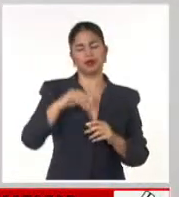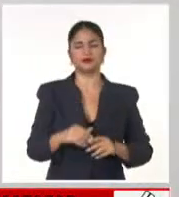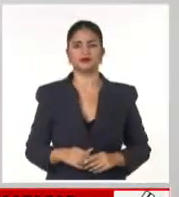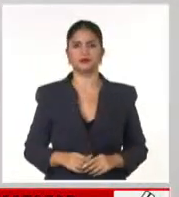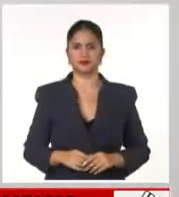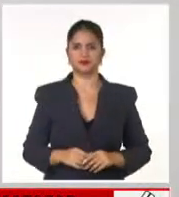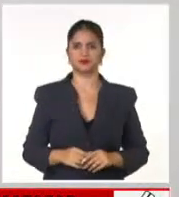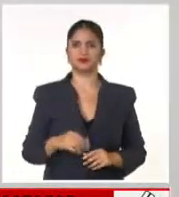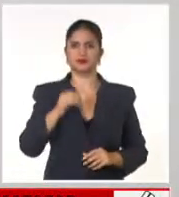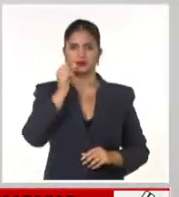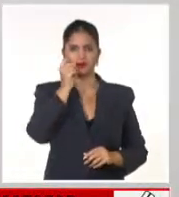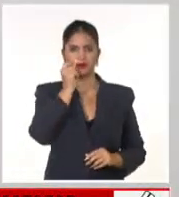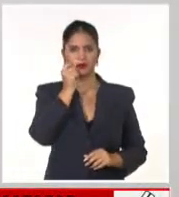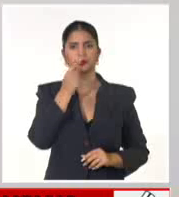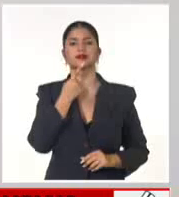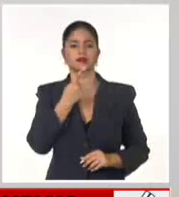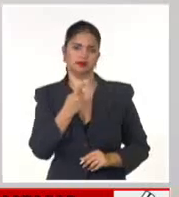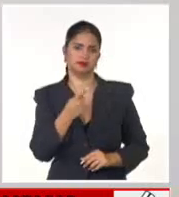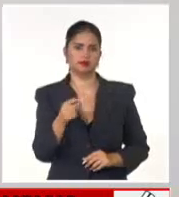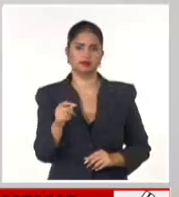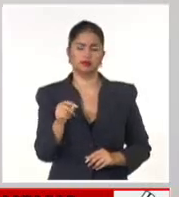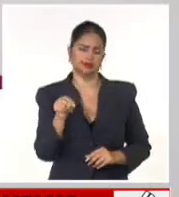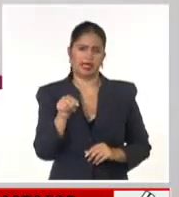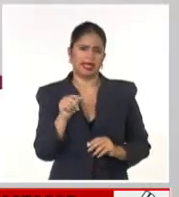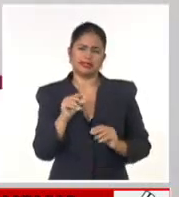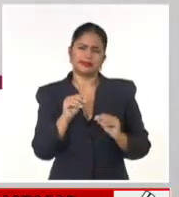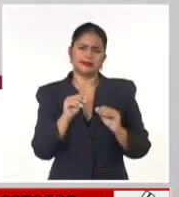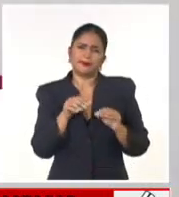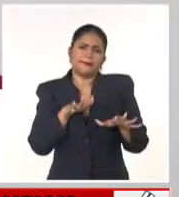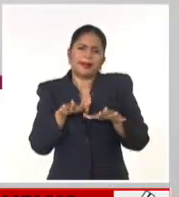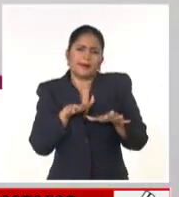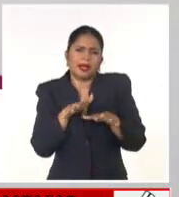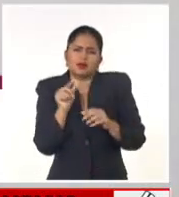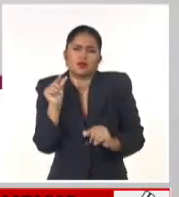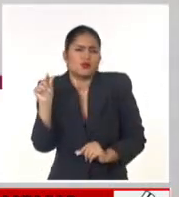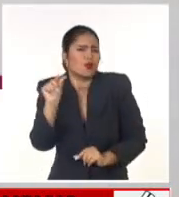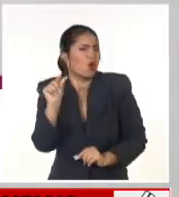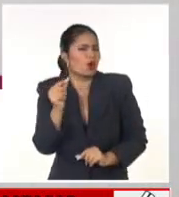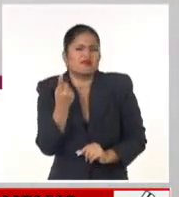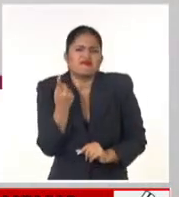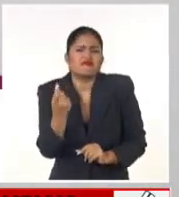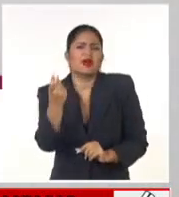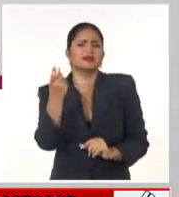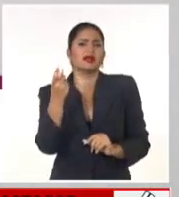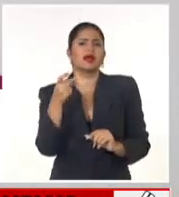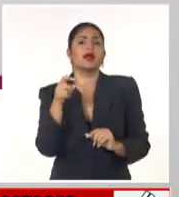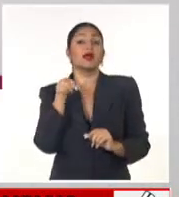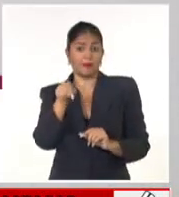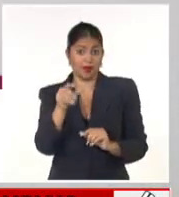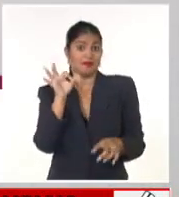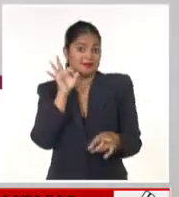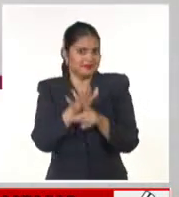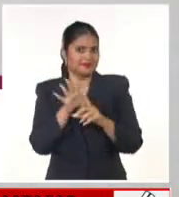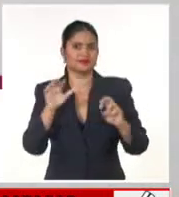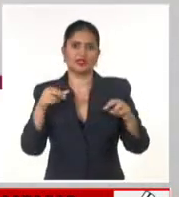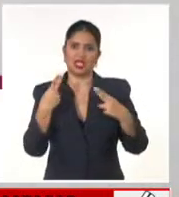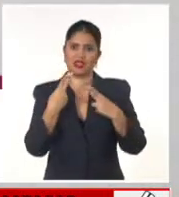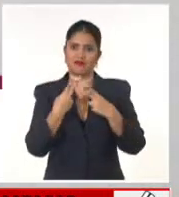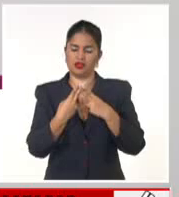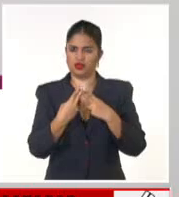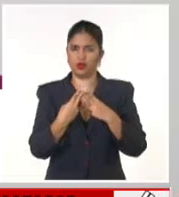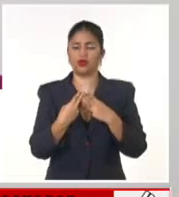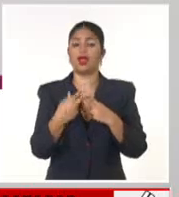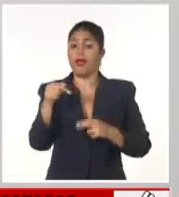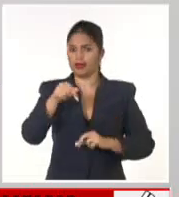estamos en un proceso final de la organización de Maravana. Por primera